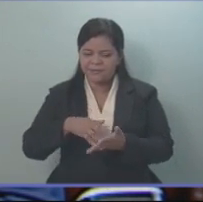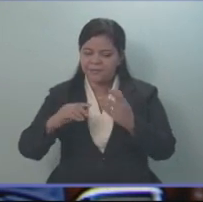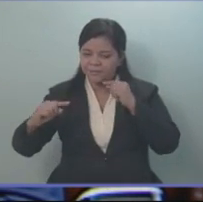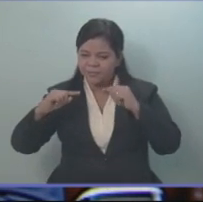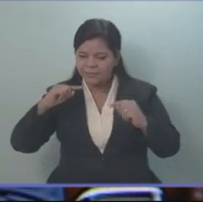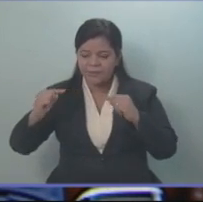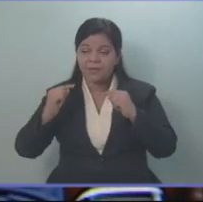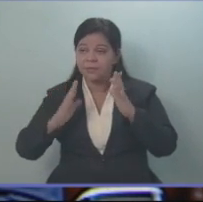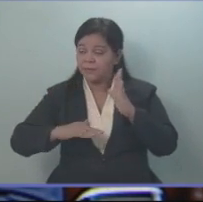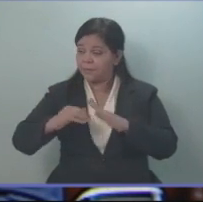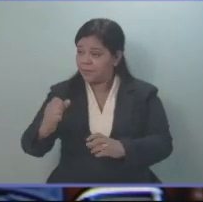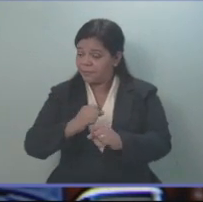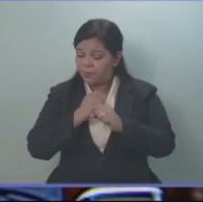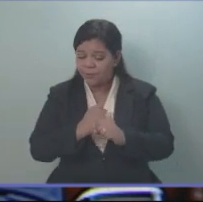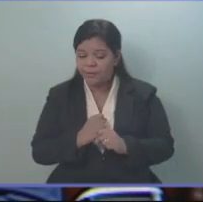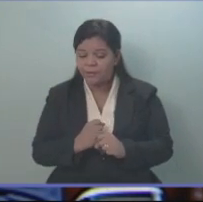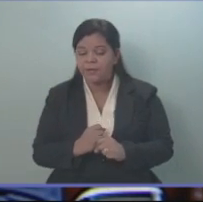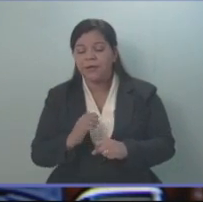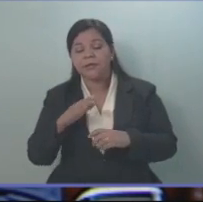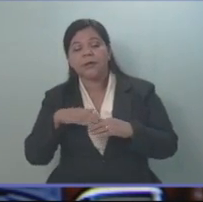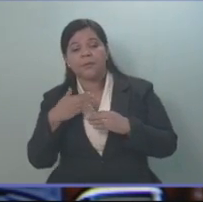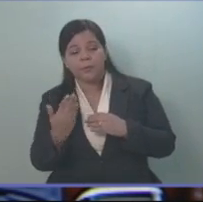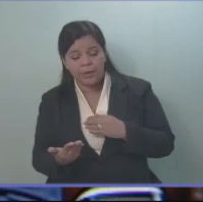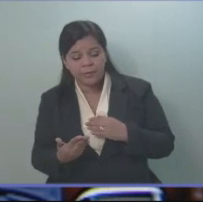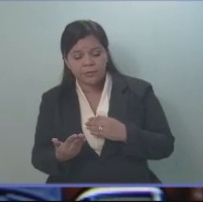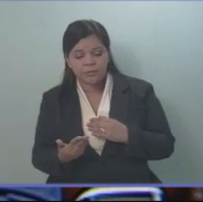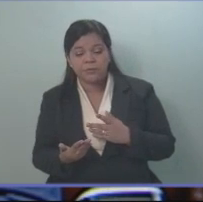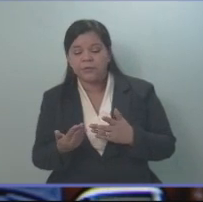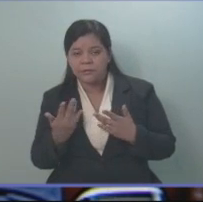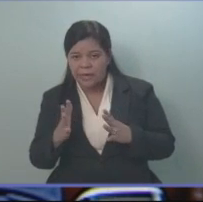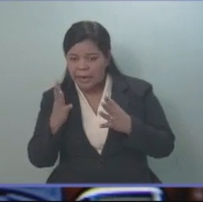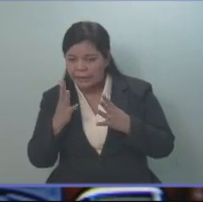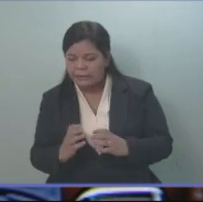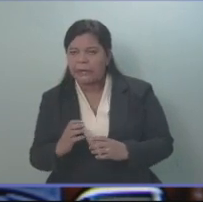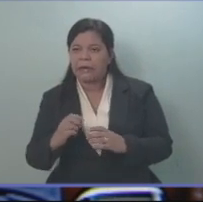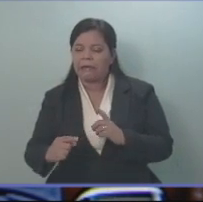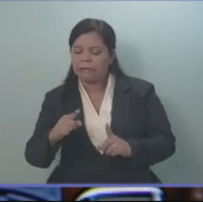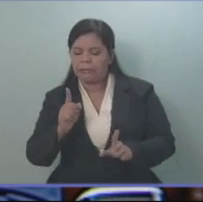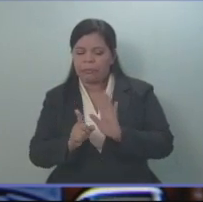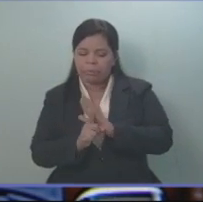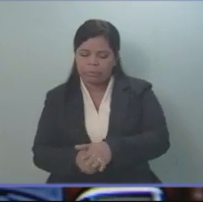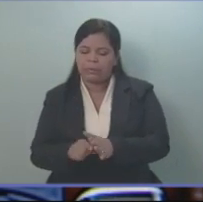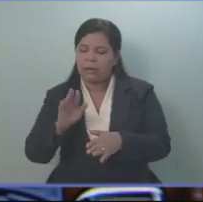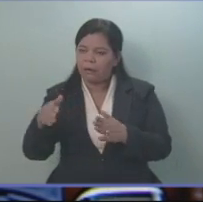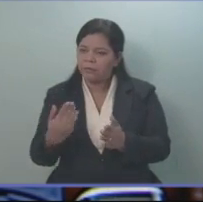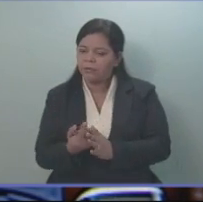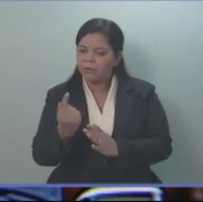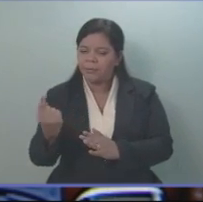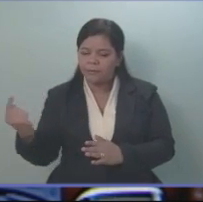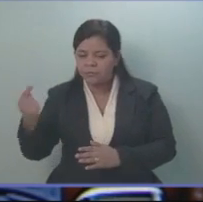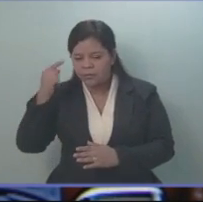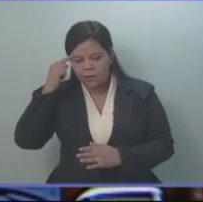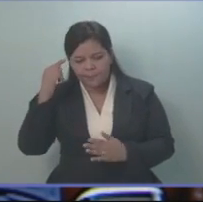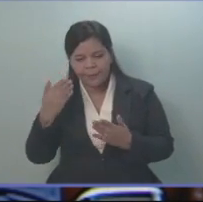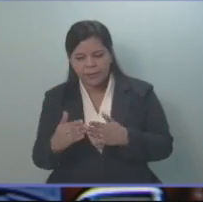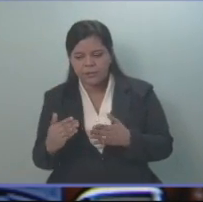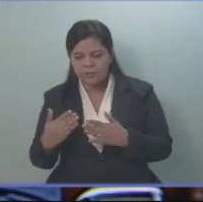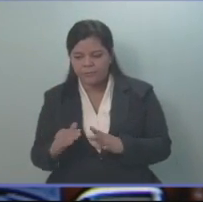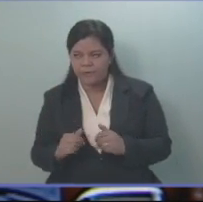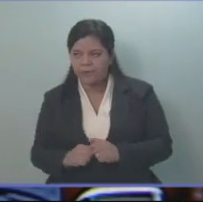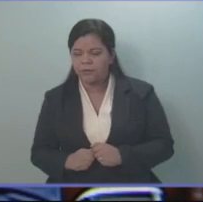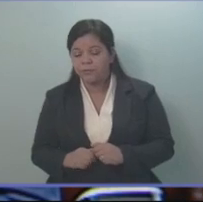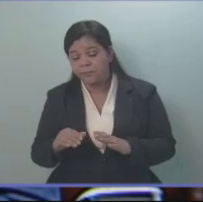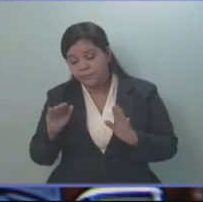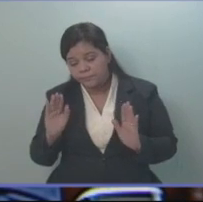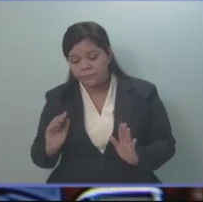poder y luego se convierten en dictadura para oprimir a todo aquel que piensa diferente a ellos. Así